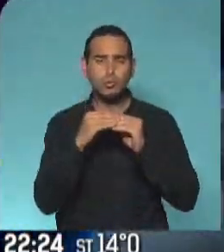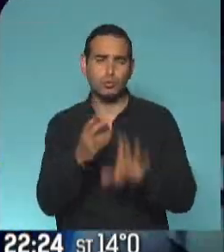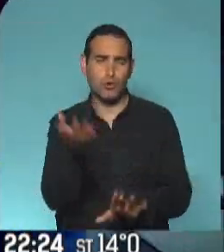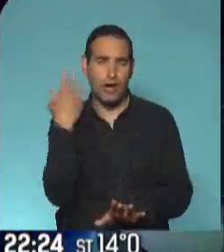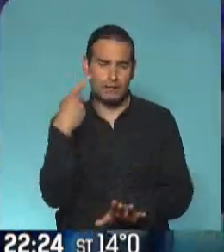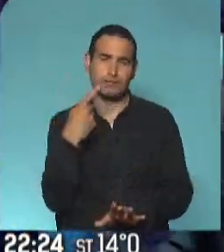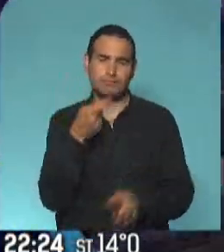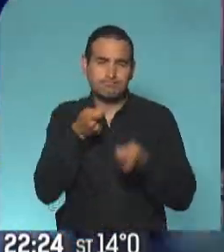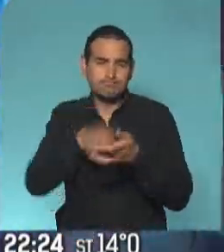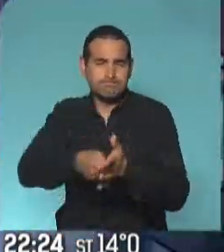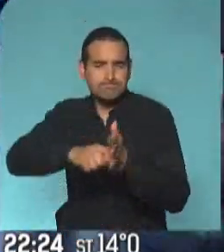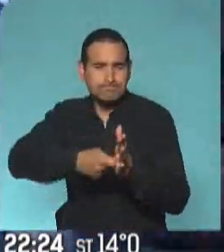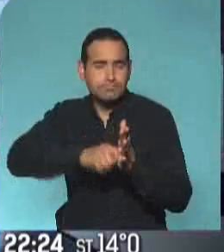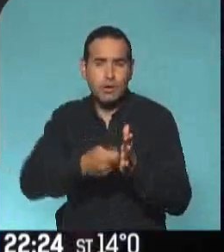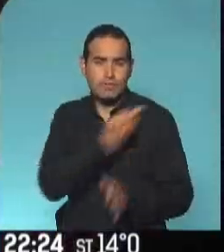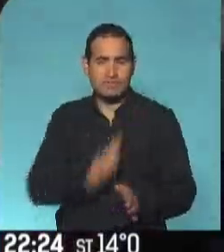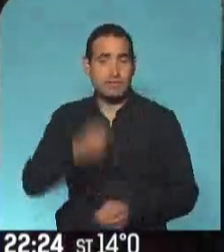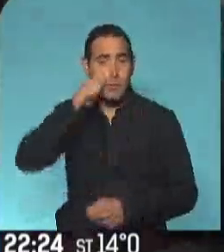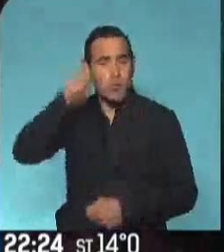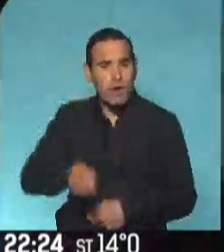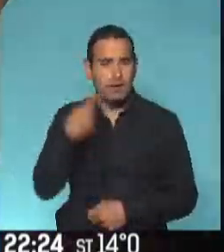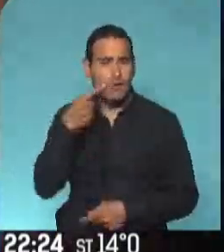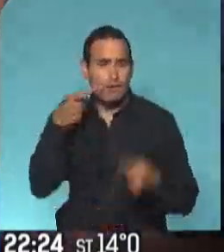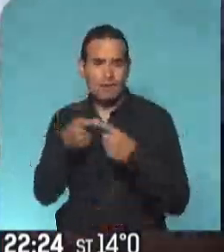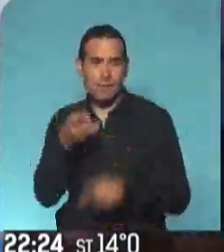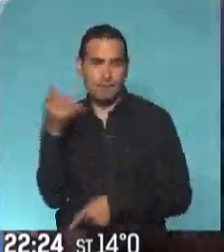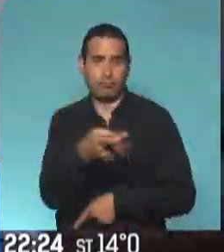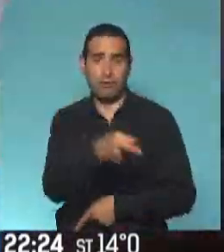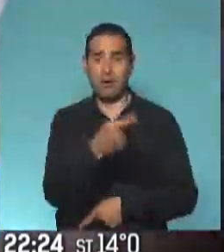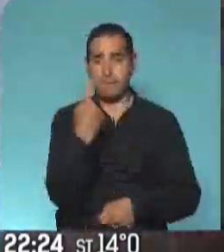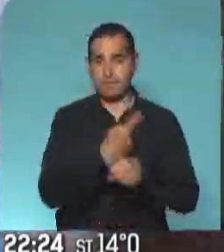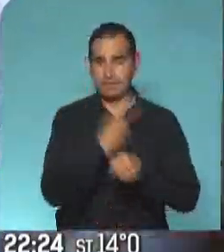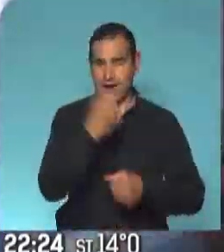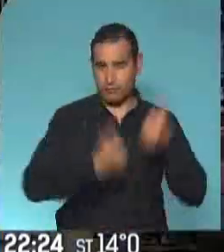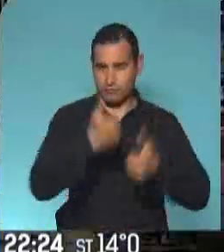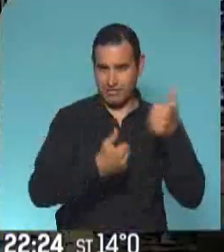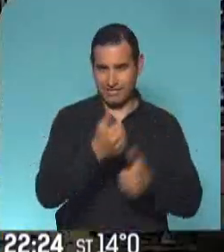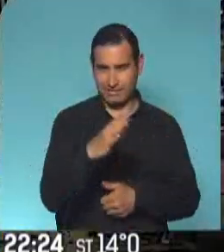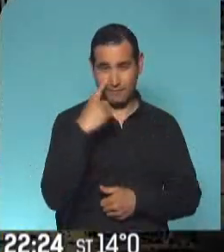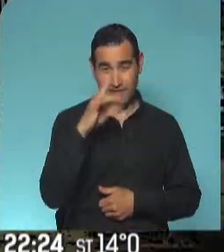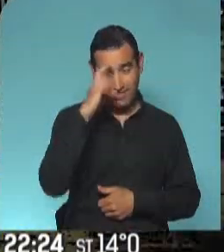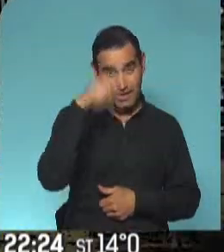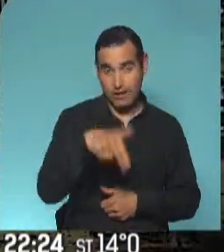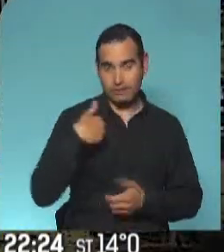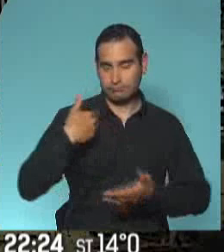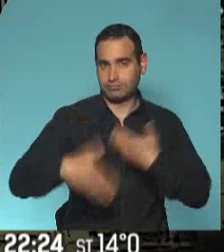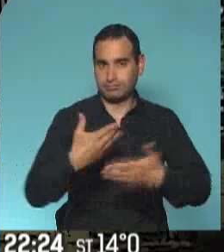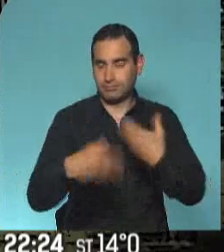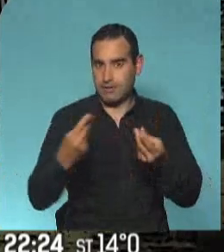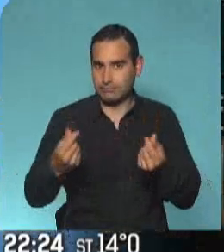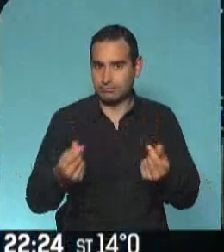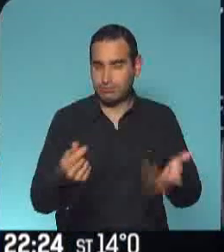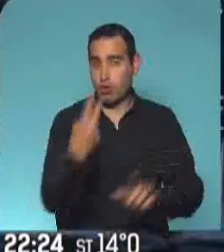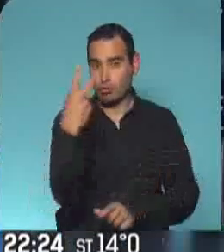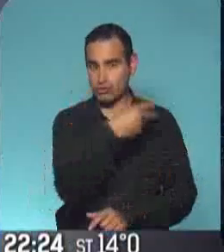raíz de sus presiones al presidente de Ucrania para perjudicar a su principal rival demócrata, Joe Biden, está tomando una velocidad inesperada hace apenas